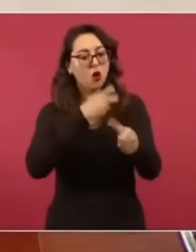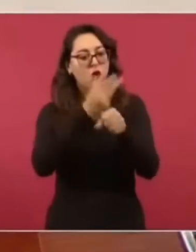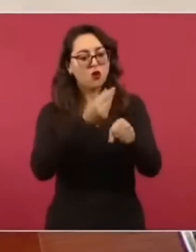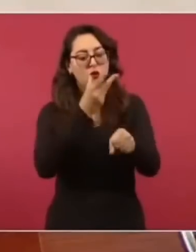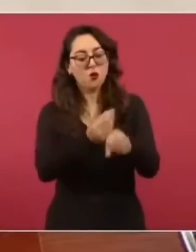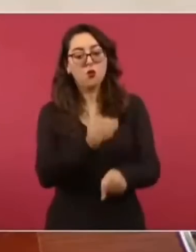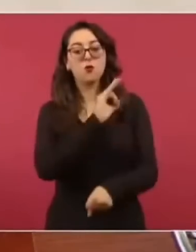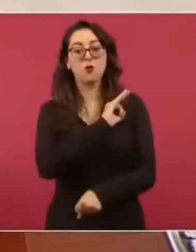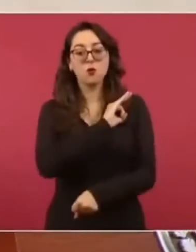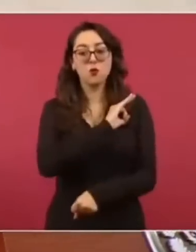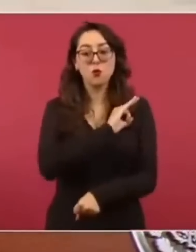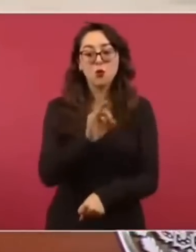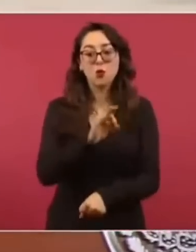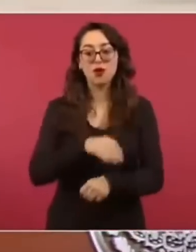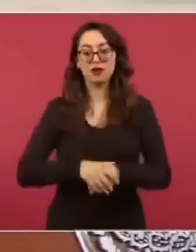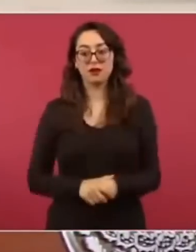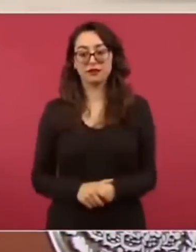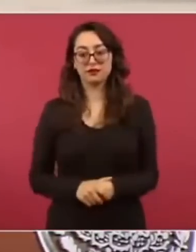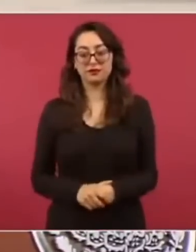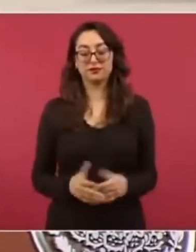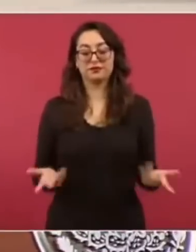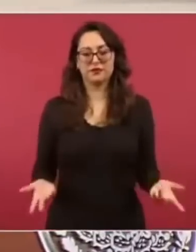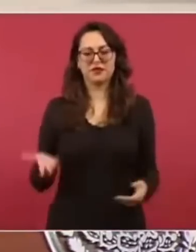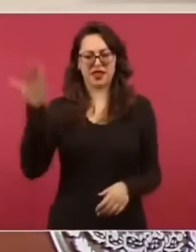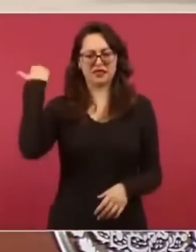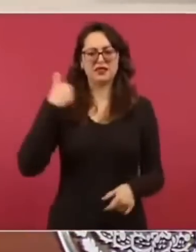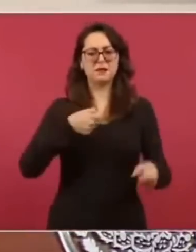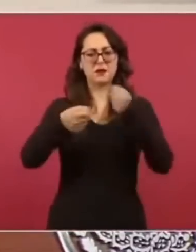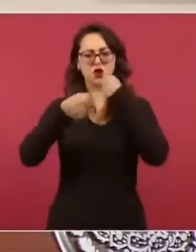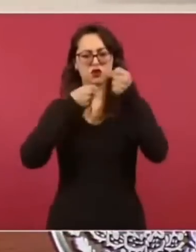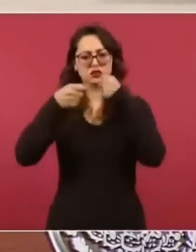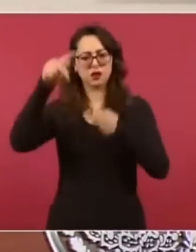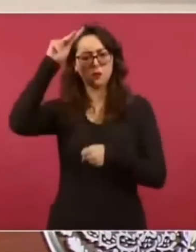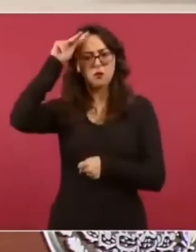Decía, si hay una dictadura